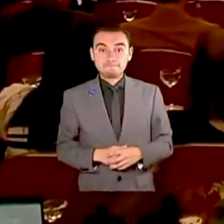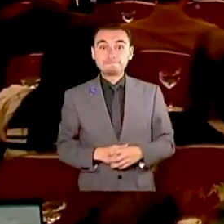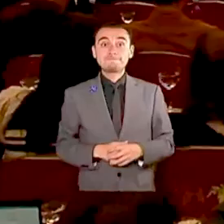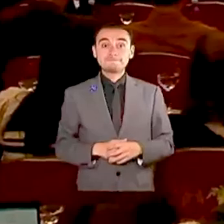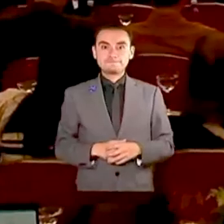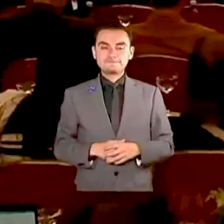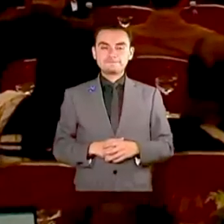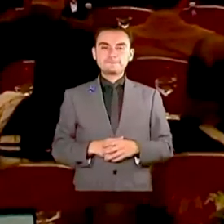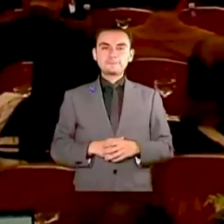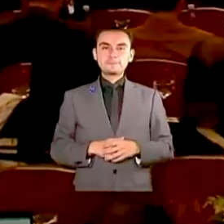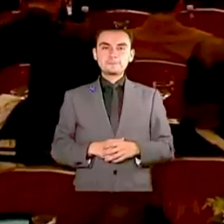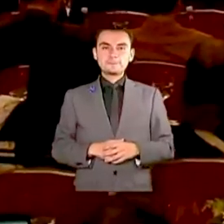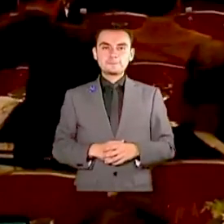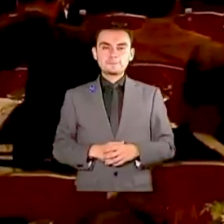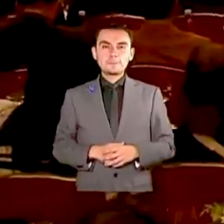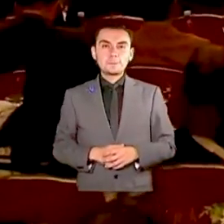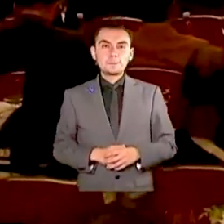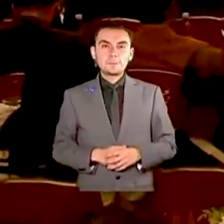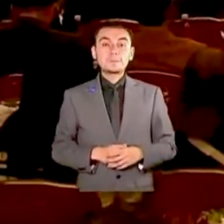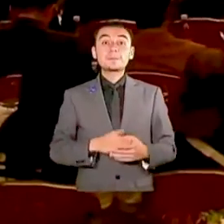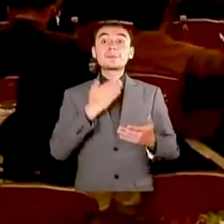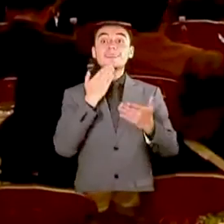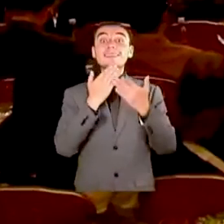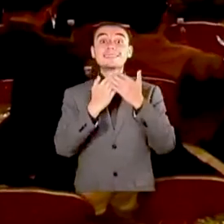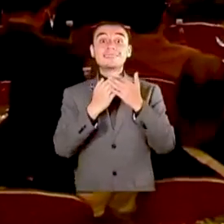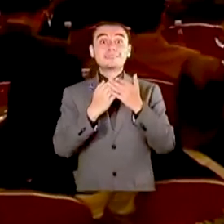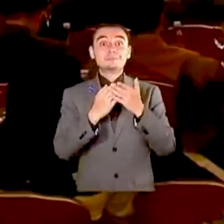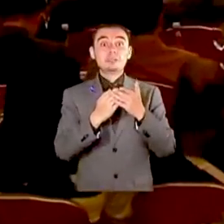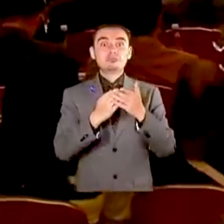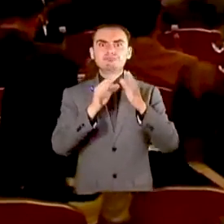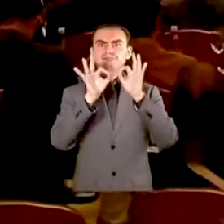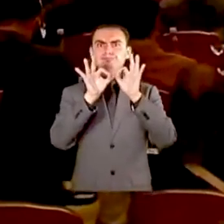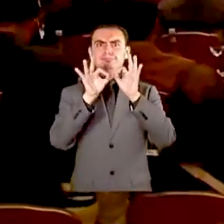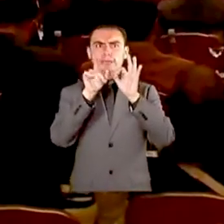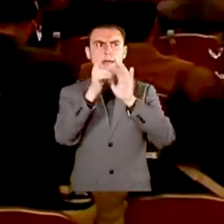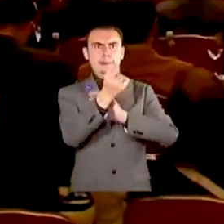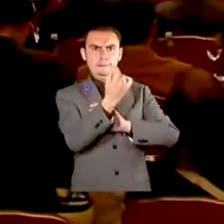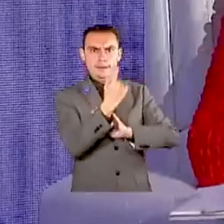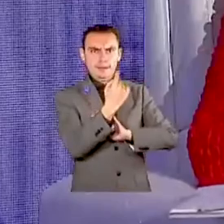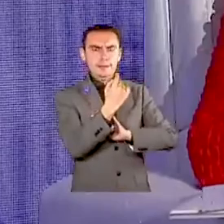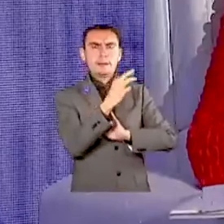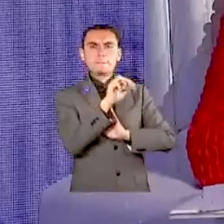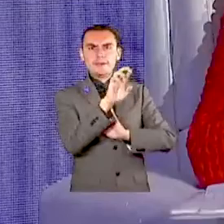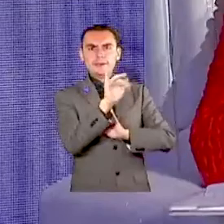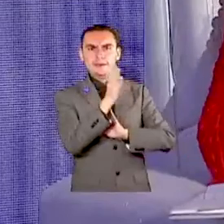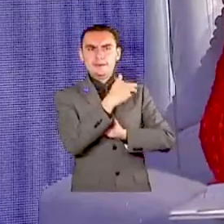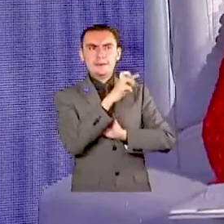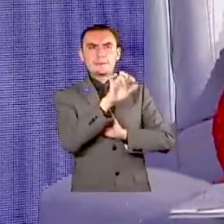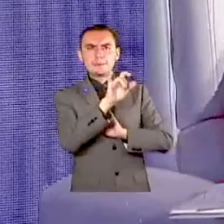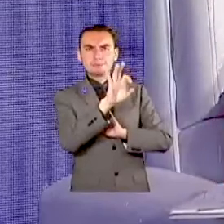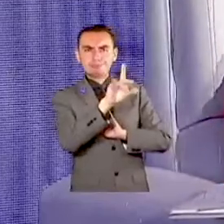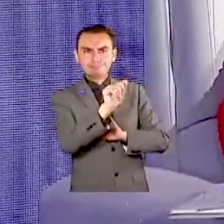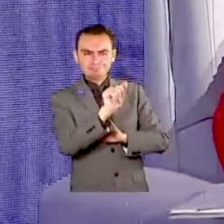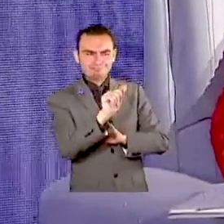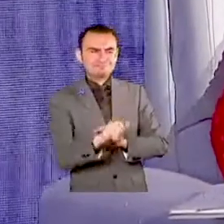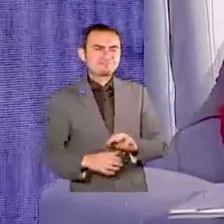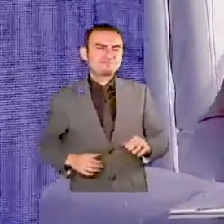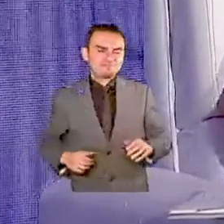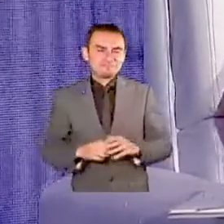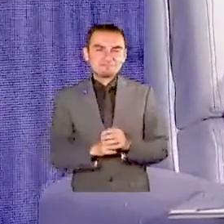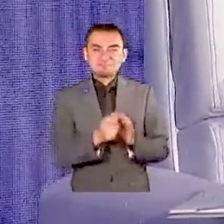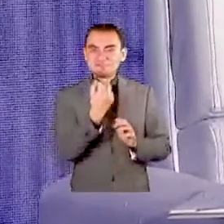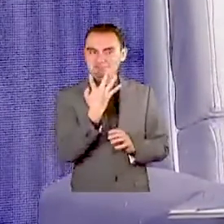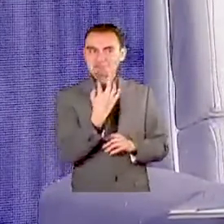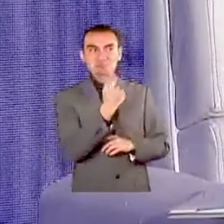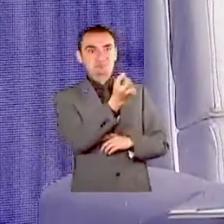Le agradezco mucho la pregunta a María Paula, porque esa ha sido una